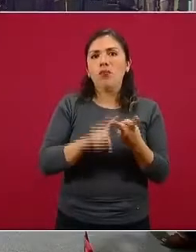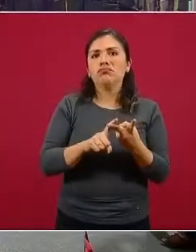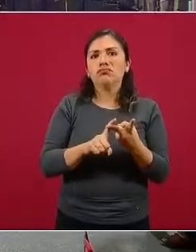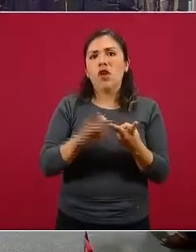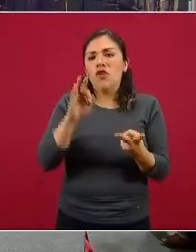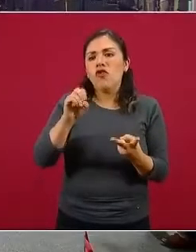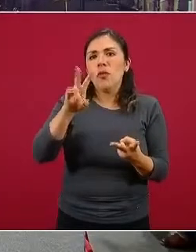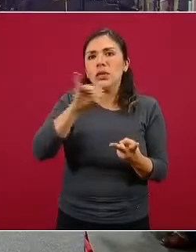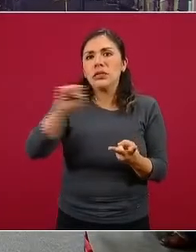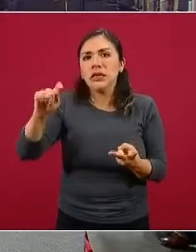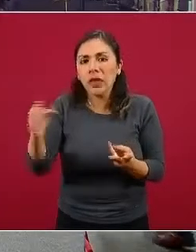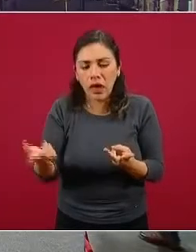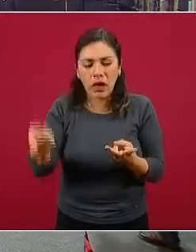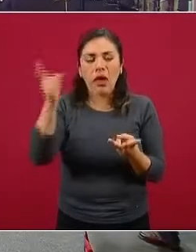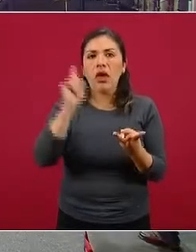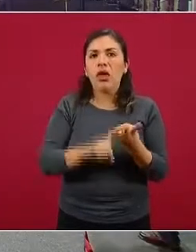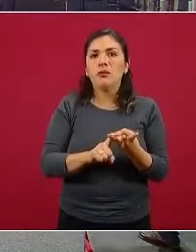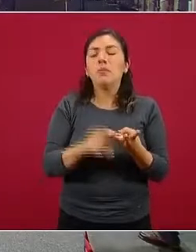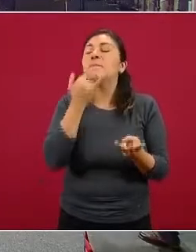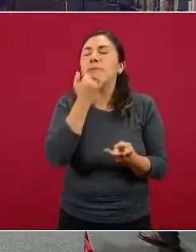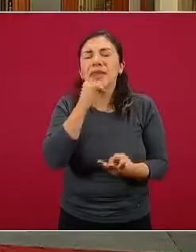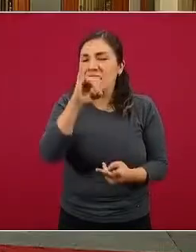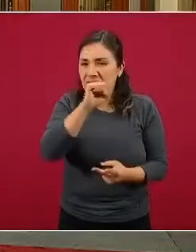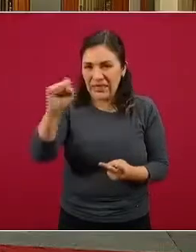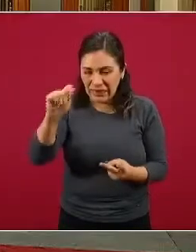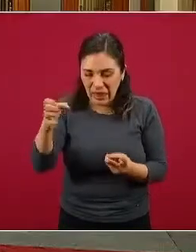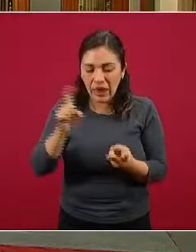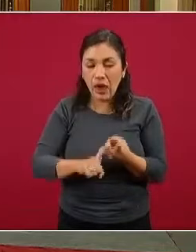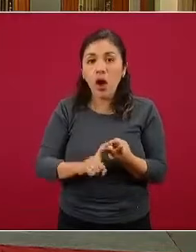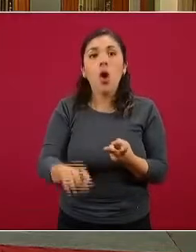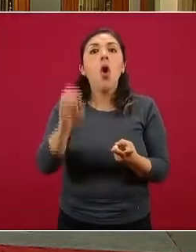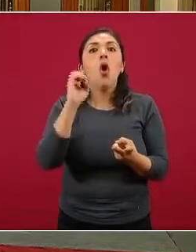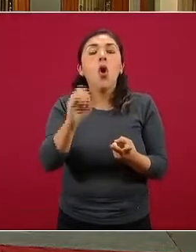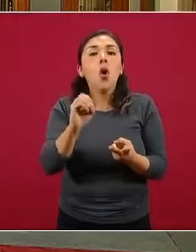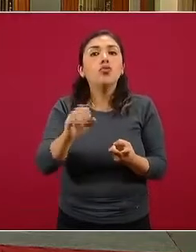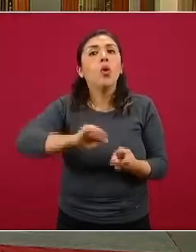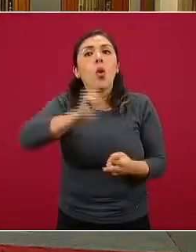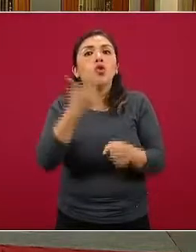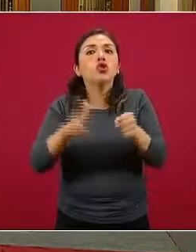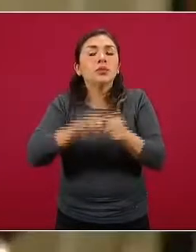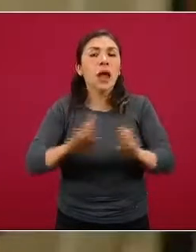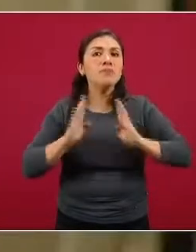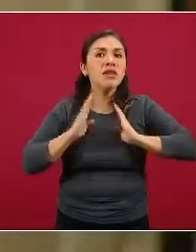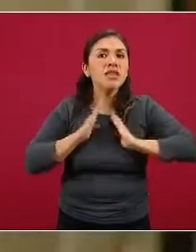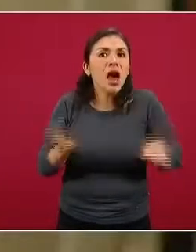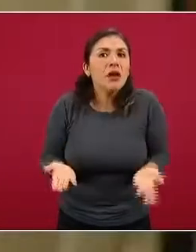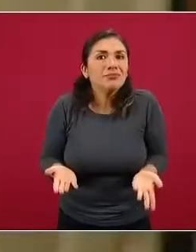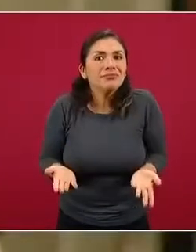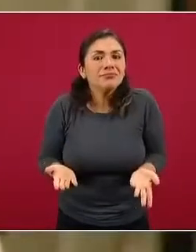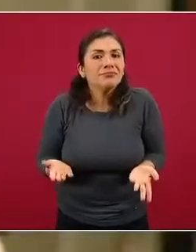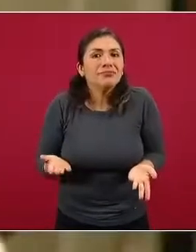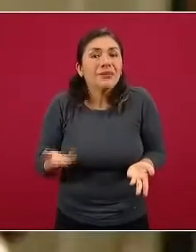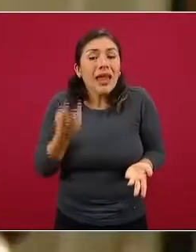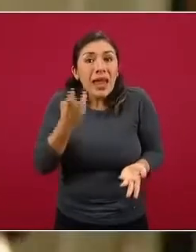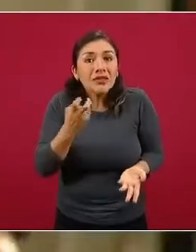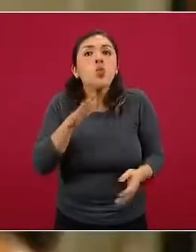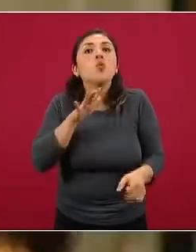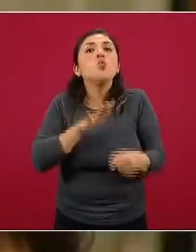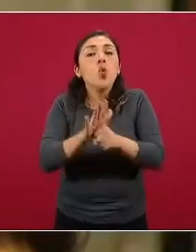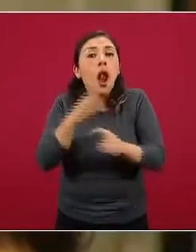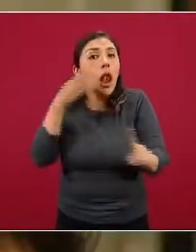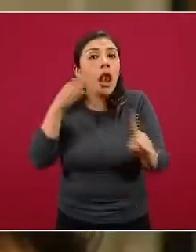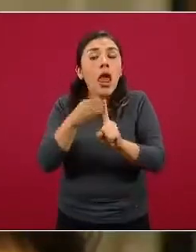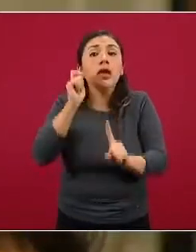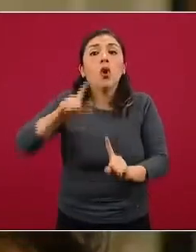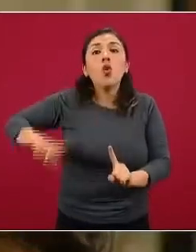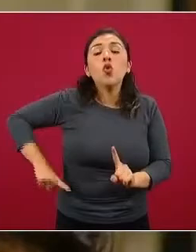del FOBISTE, del ISSSTE o un hospital militar, o sea, lo que tiene que ver con